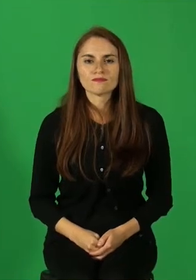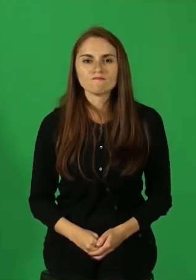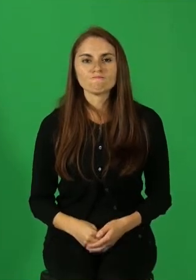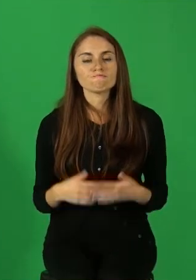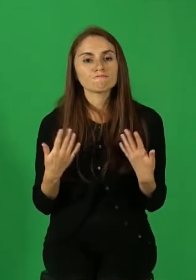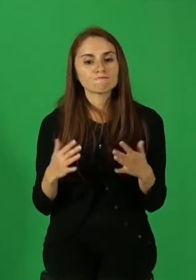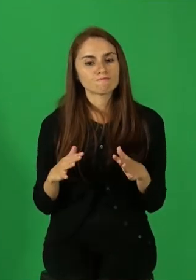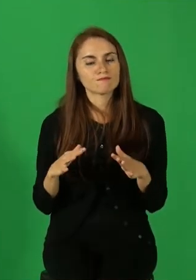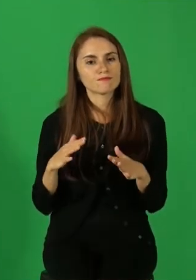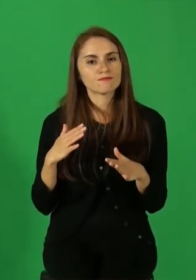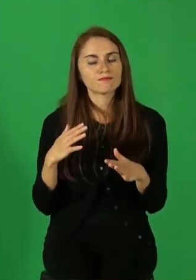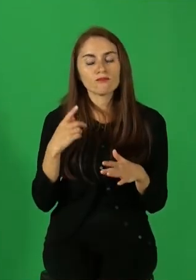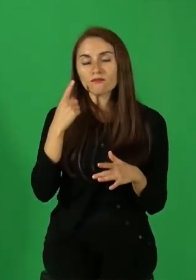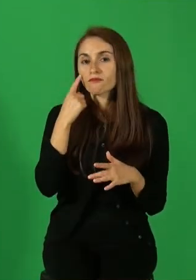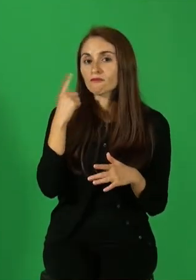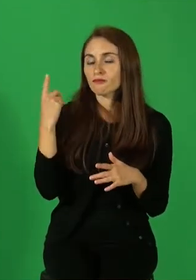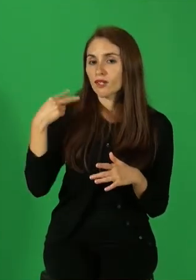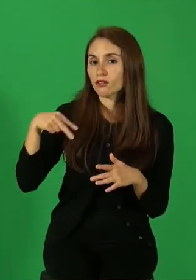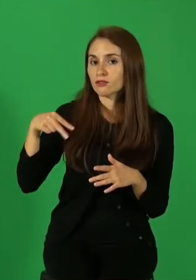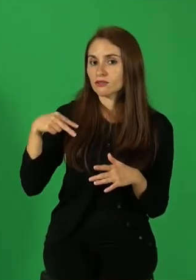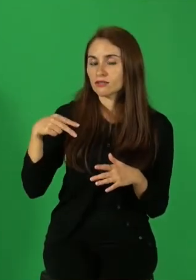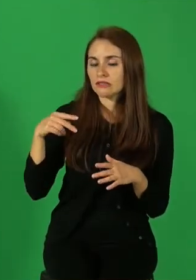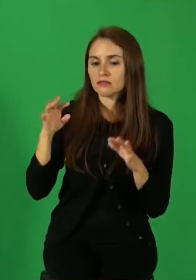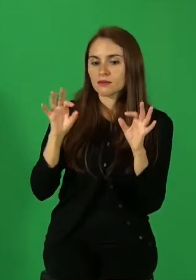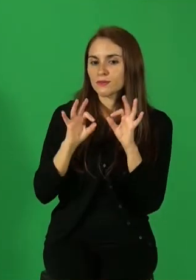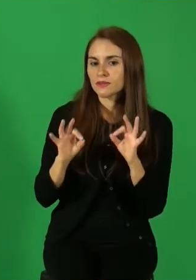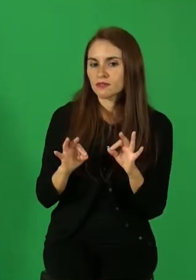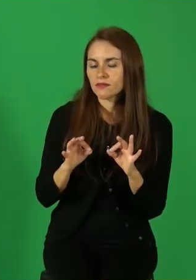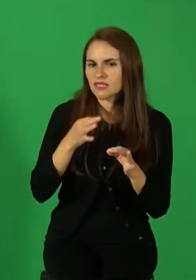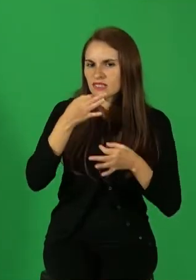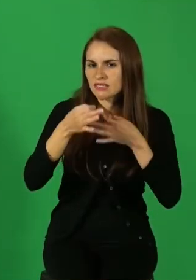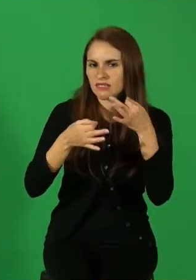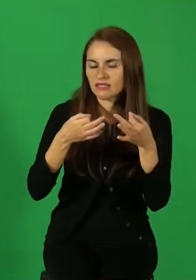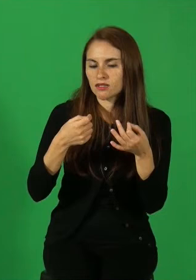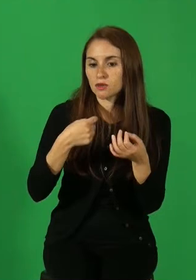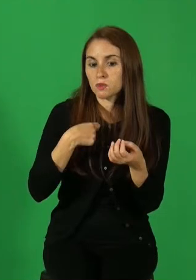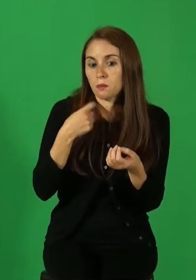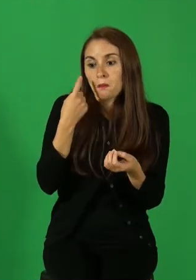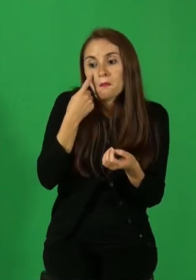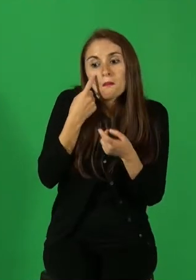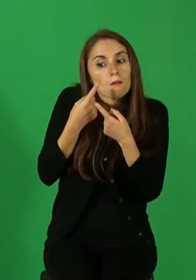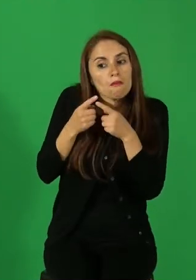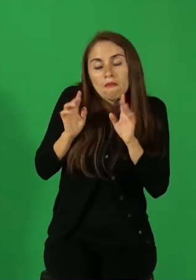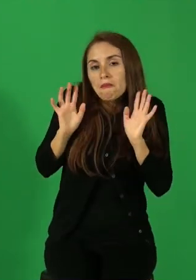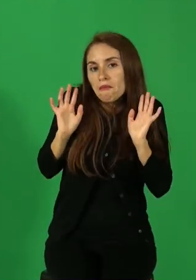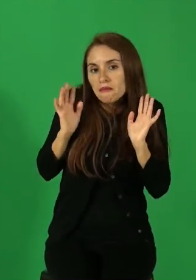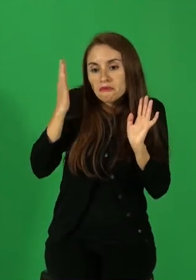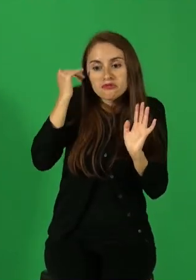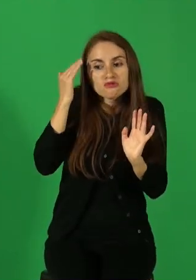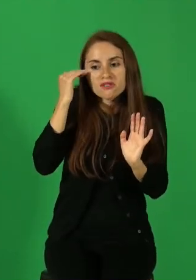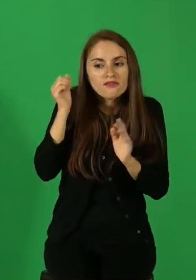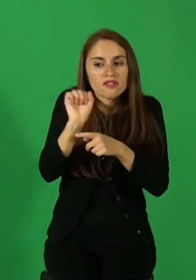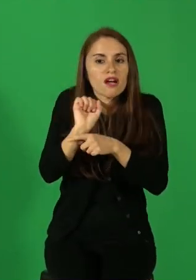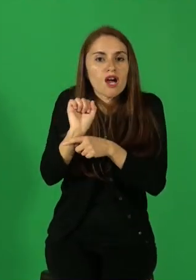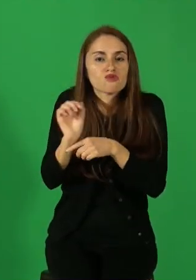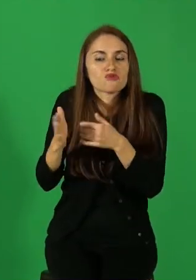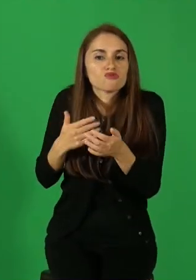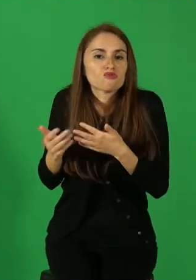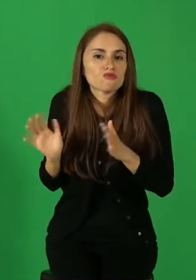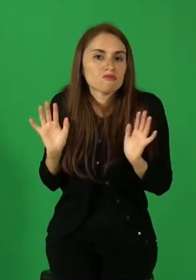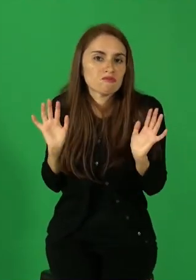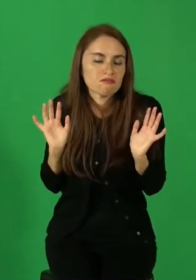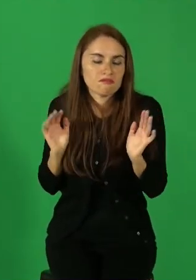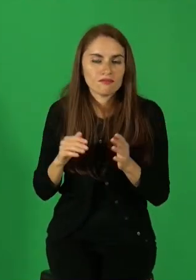Sigamos con la noticia. Decía que estos declararon no tener conocimiento de las procedencias del